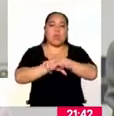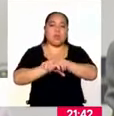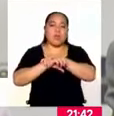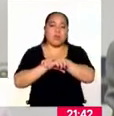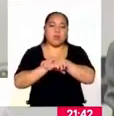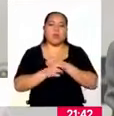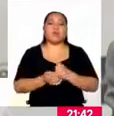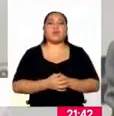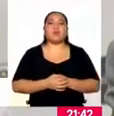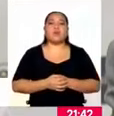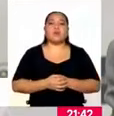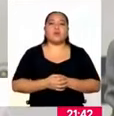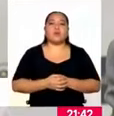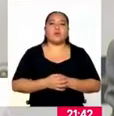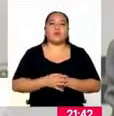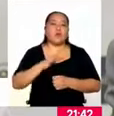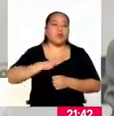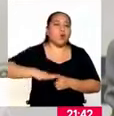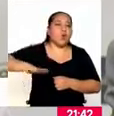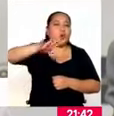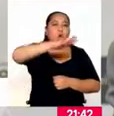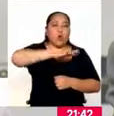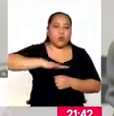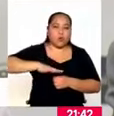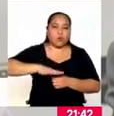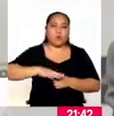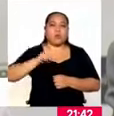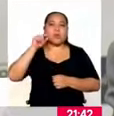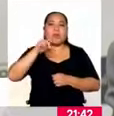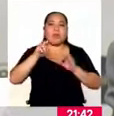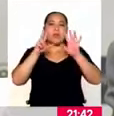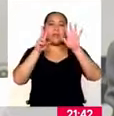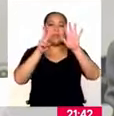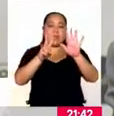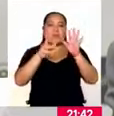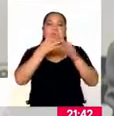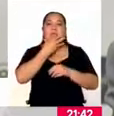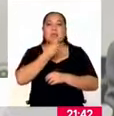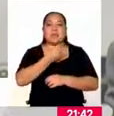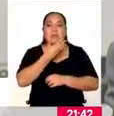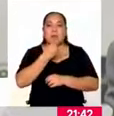total de detenidos a la fecha desde el día 7 de diciembre,